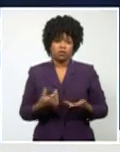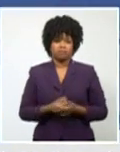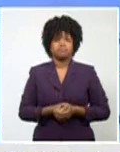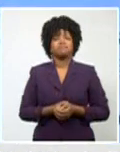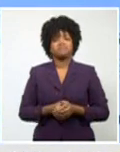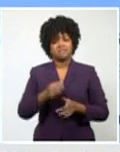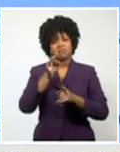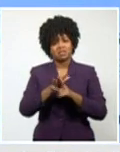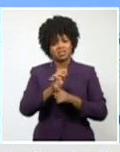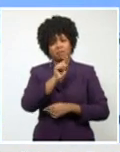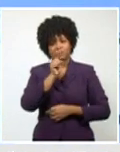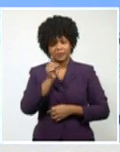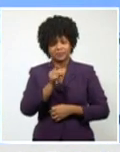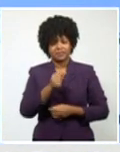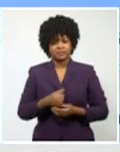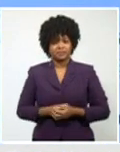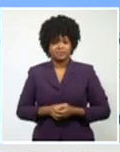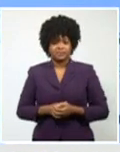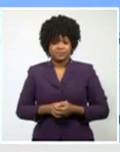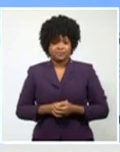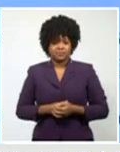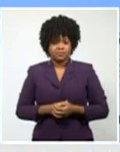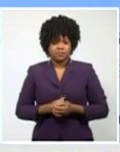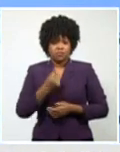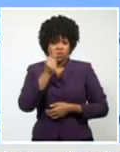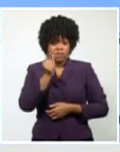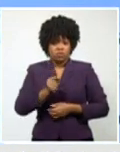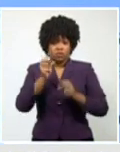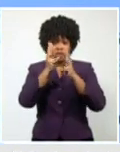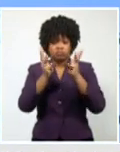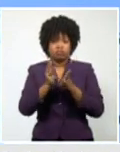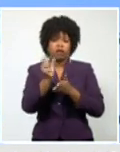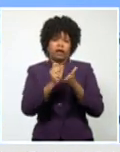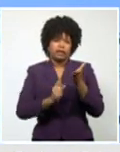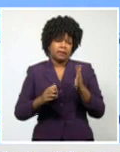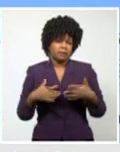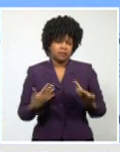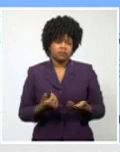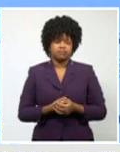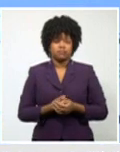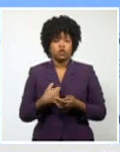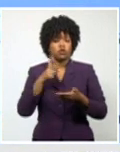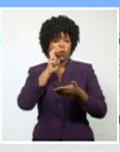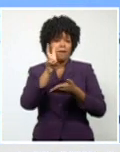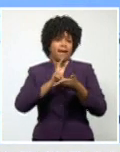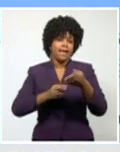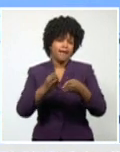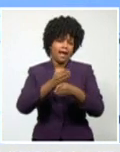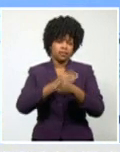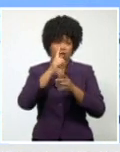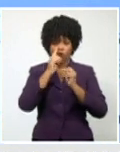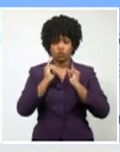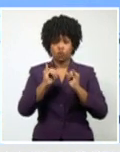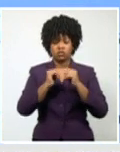preguntas. Un usuario en redes sociales nos escribe lo siguiente. Leí en días anteriores una noticia muy